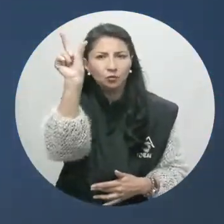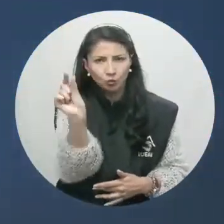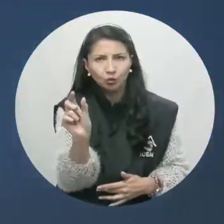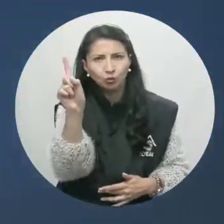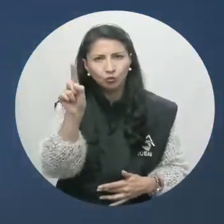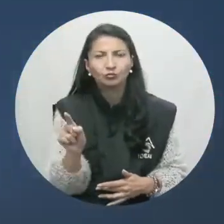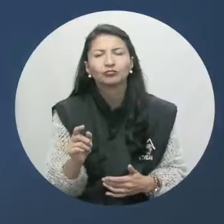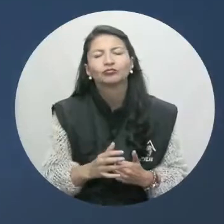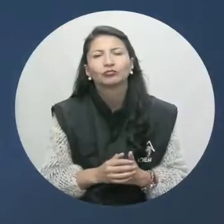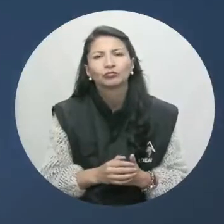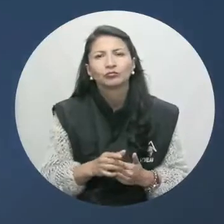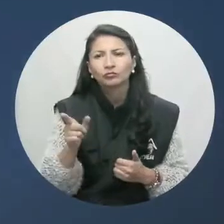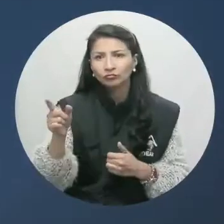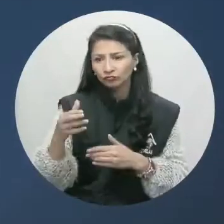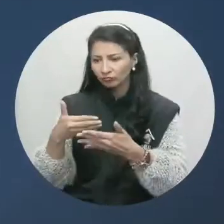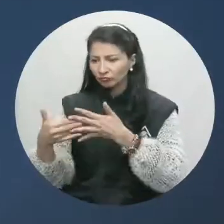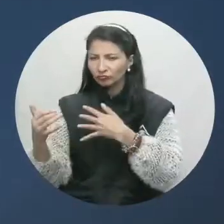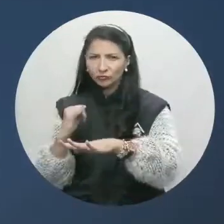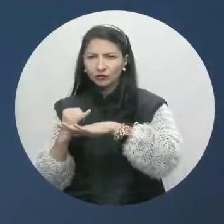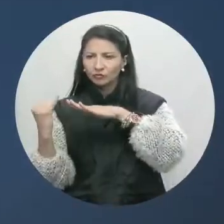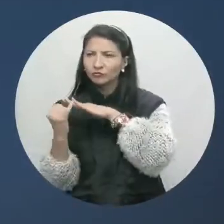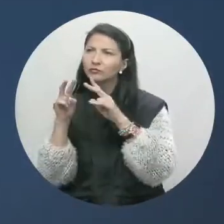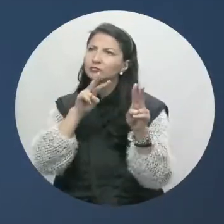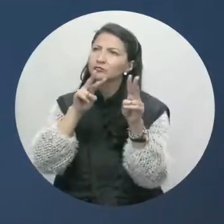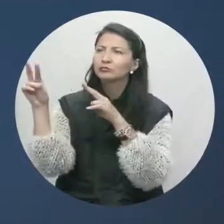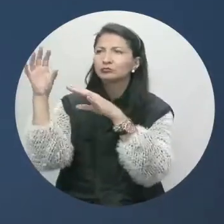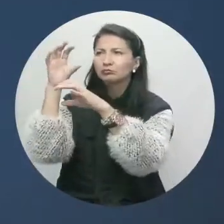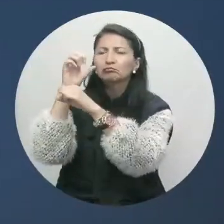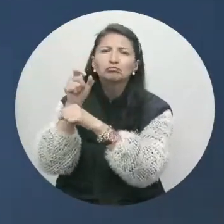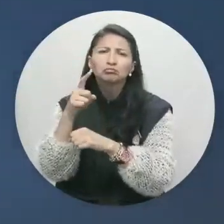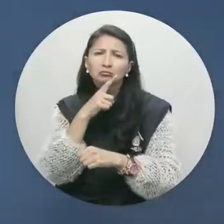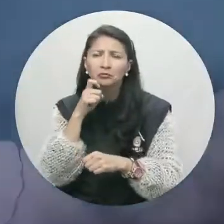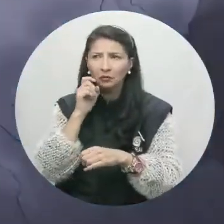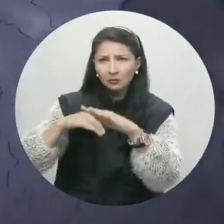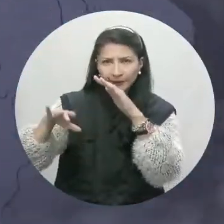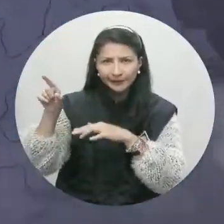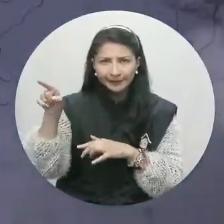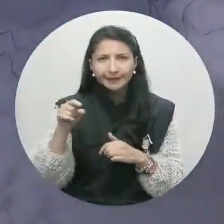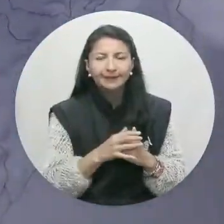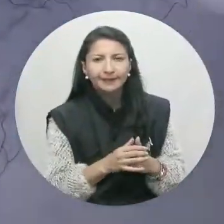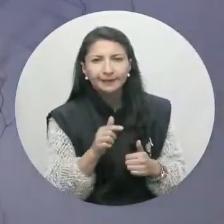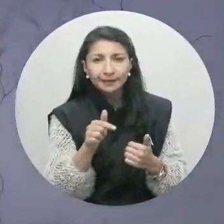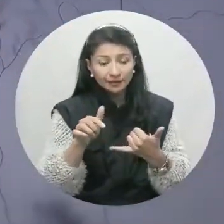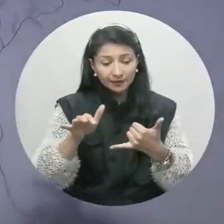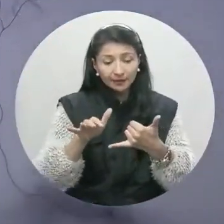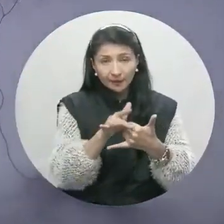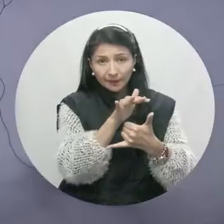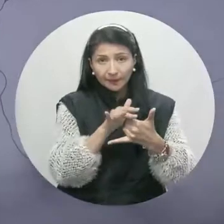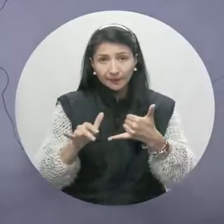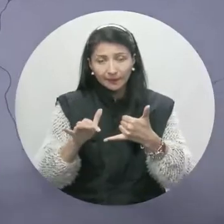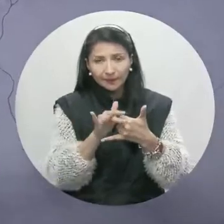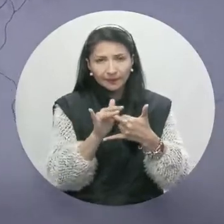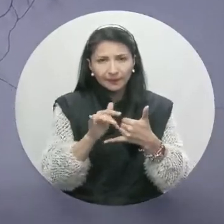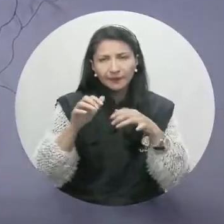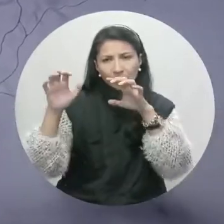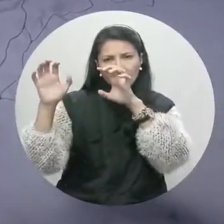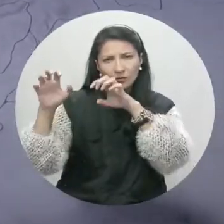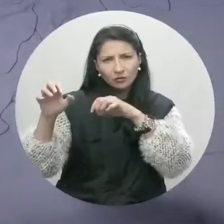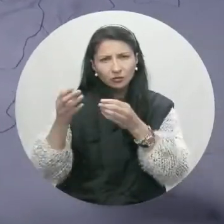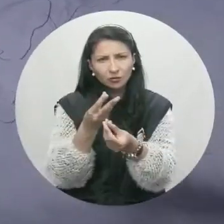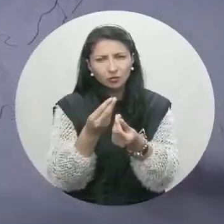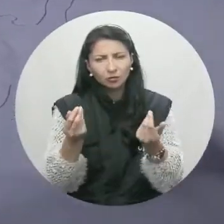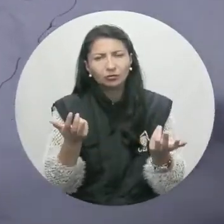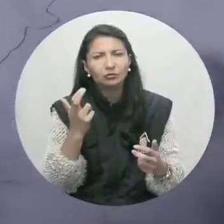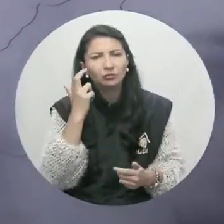nuestras islas tenemos cielos mayormente cubiertos con predominio de tiempo seco. Para el litoral del Pacífico se esperan lluvias de variada intensidad